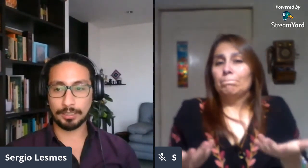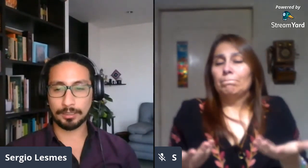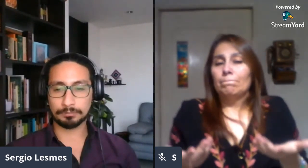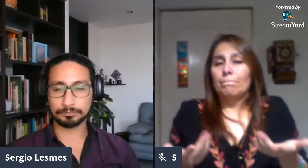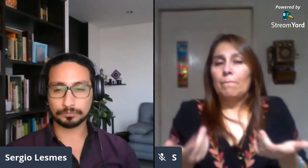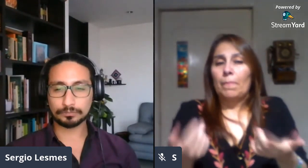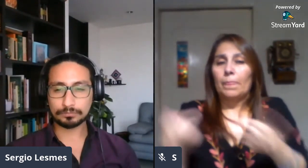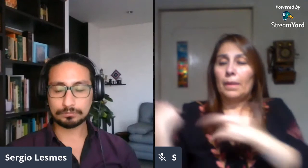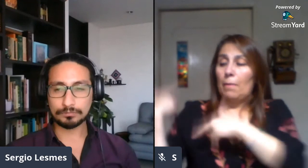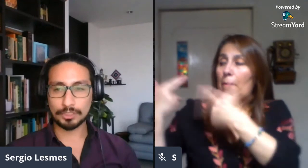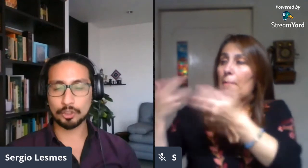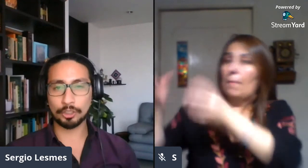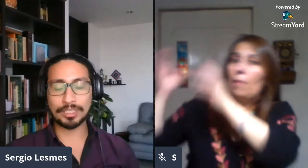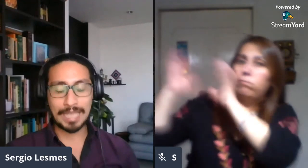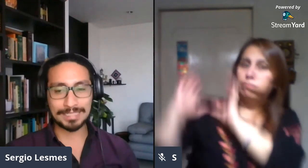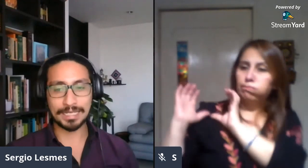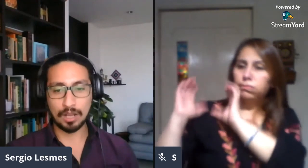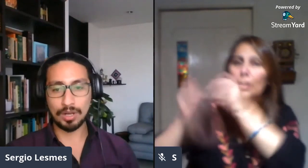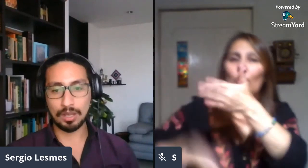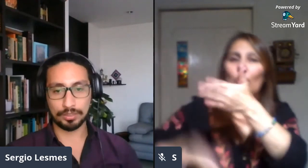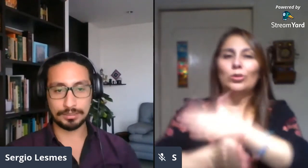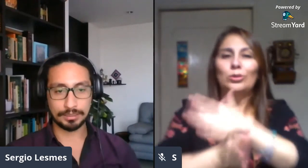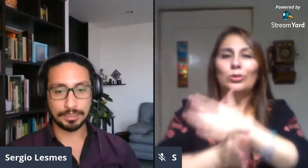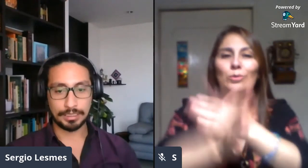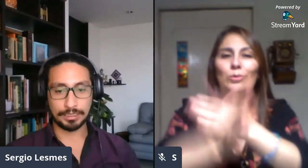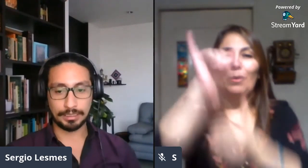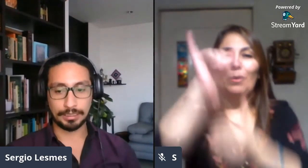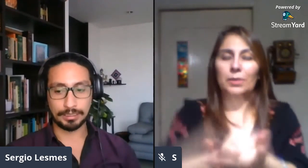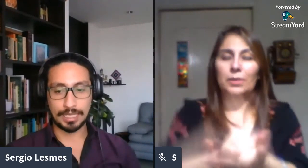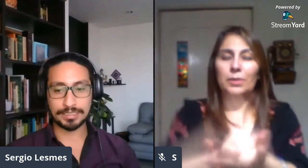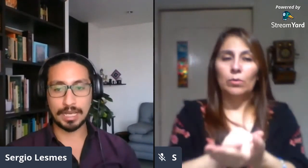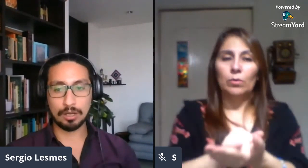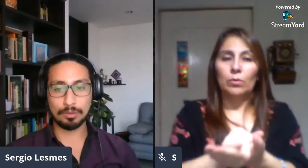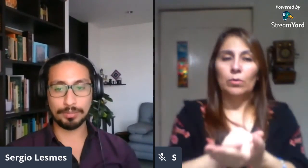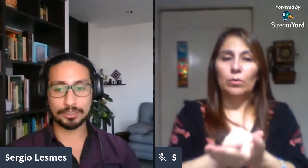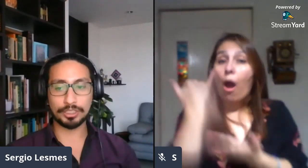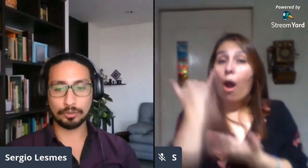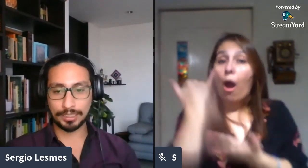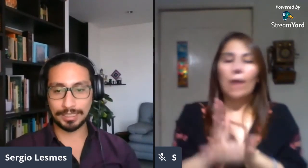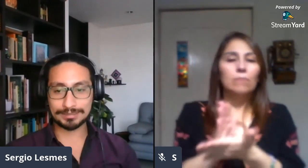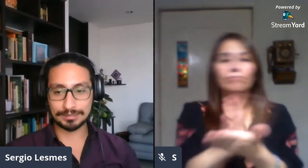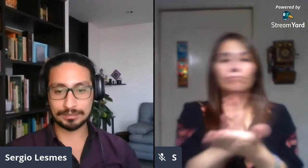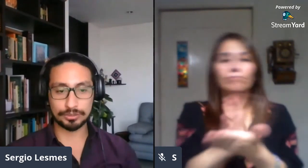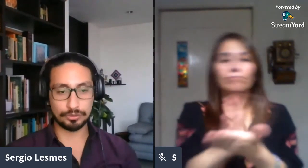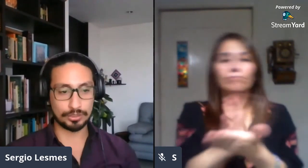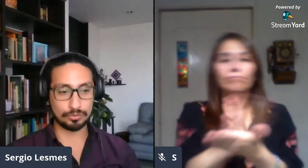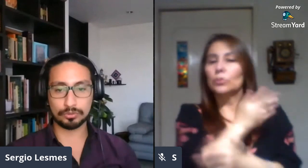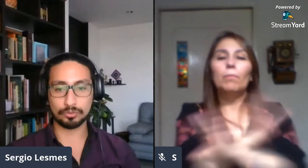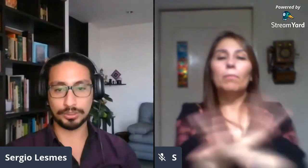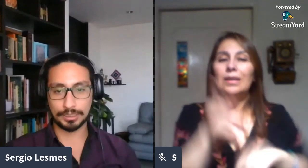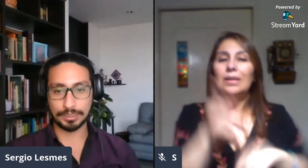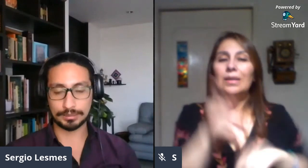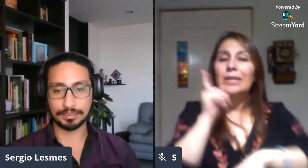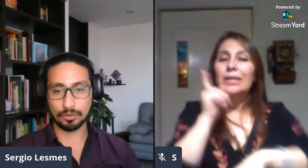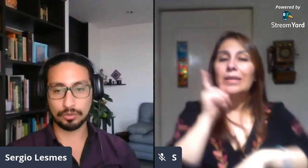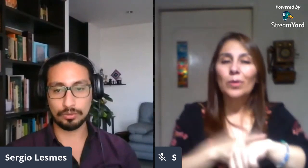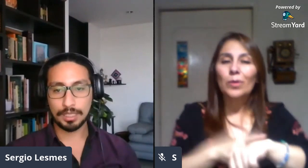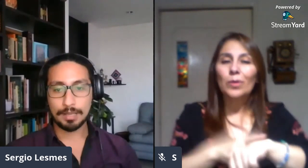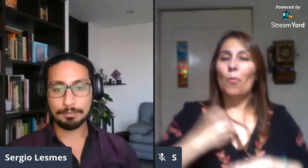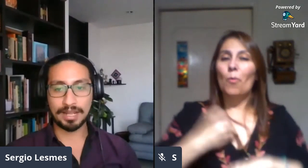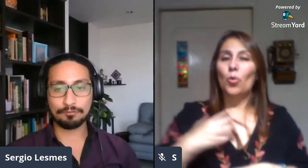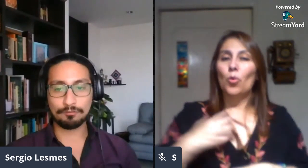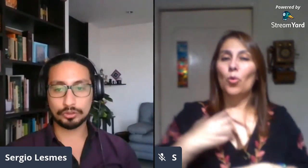que yo creo que ha llegado la hora, ha llegado el momento, y creo que esta situación es una oportunidad de